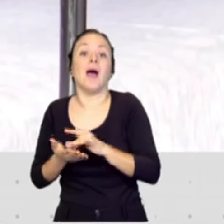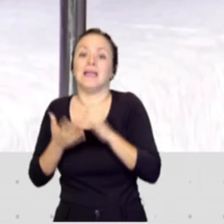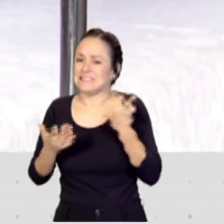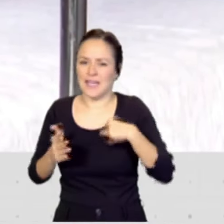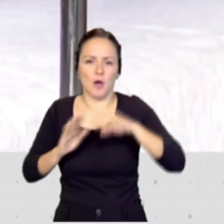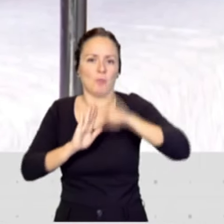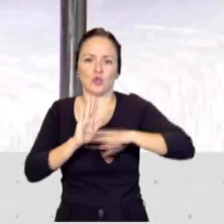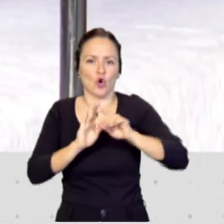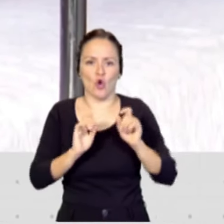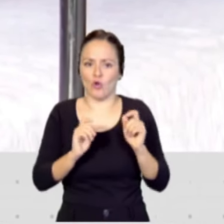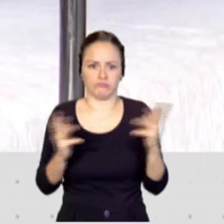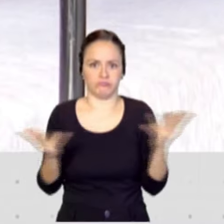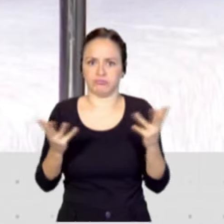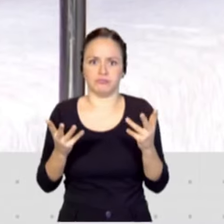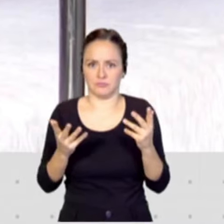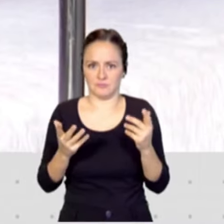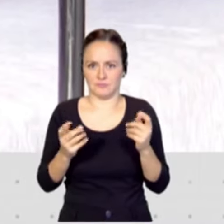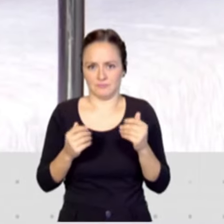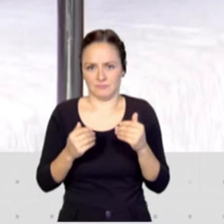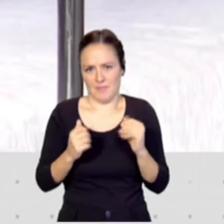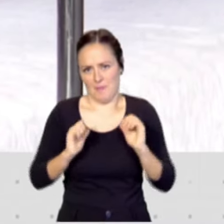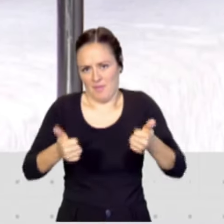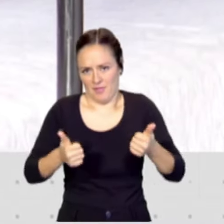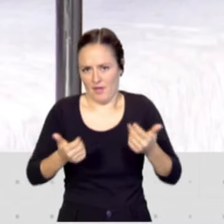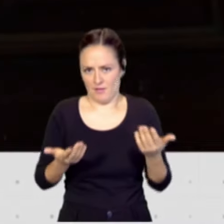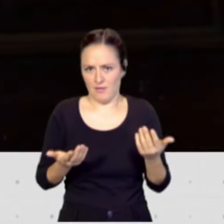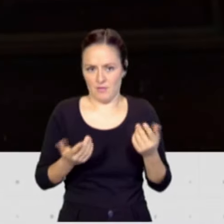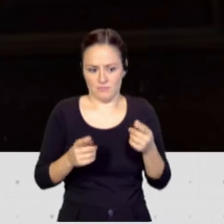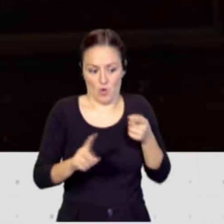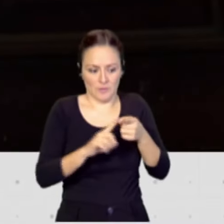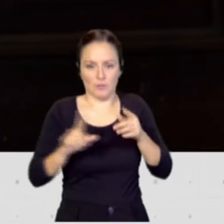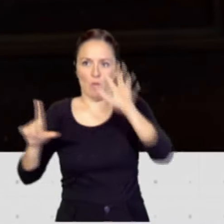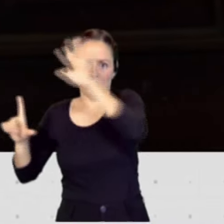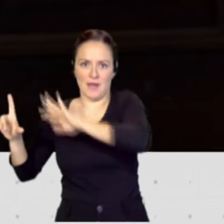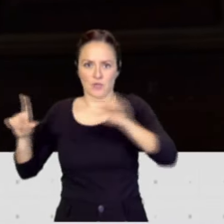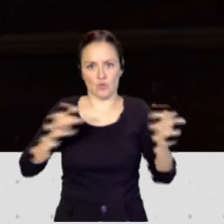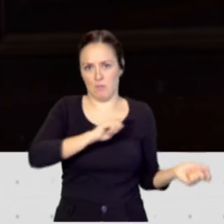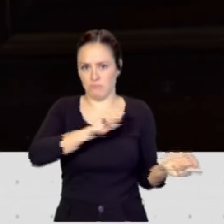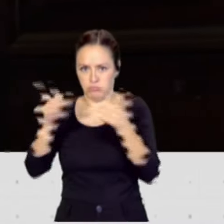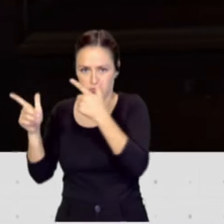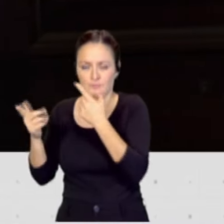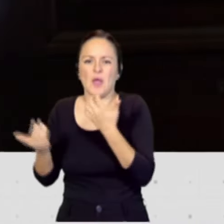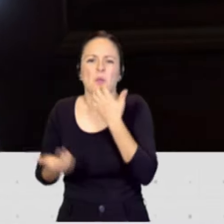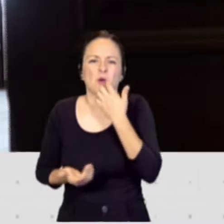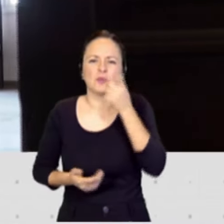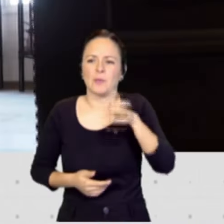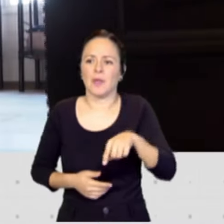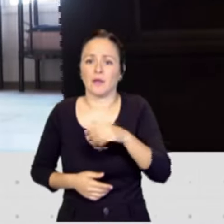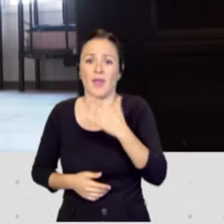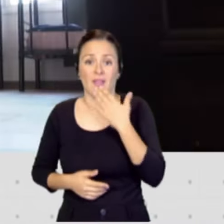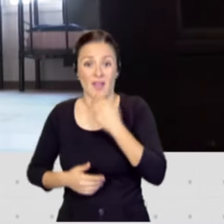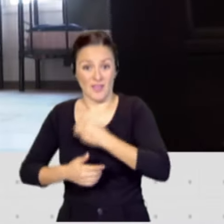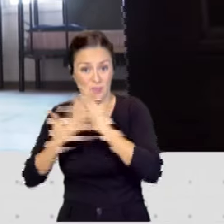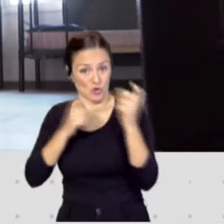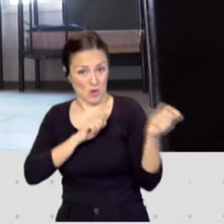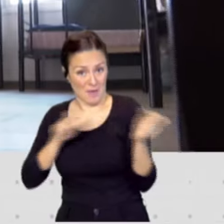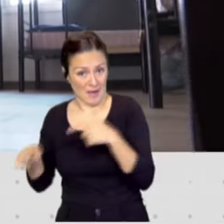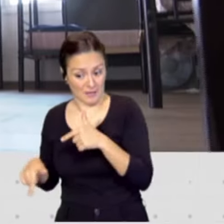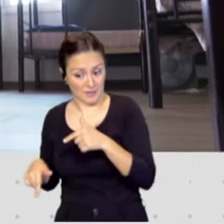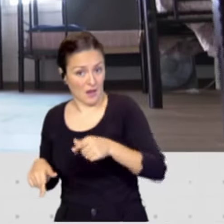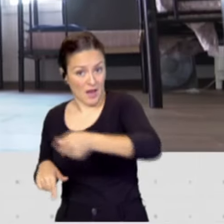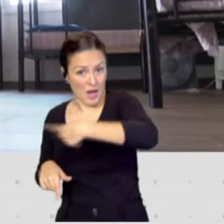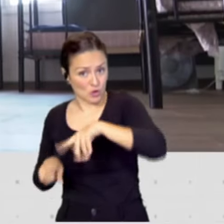protocolo y se derivan a a a territorio peninsular por ejemplo también como se hace con los mayores con los mayores de edad eh